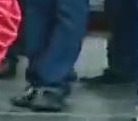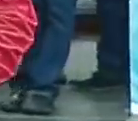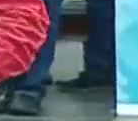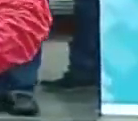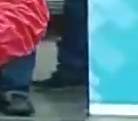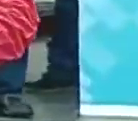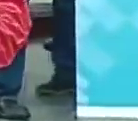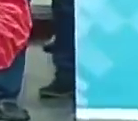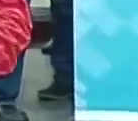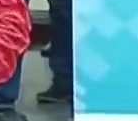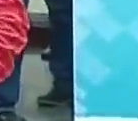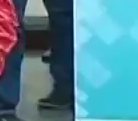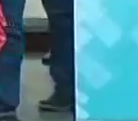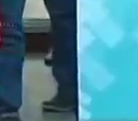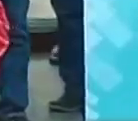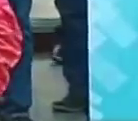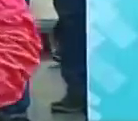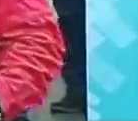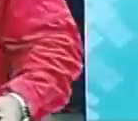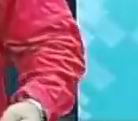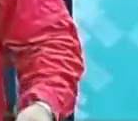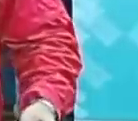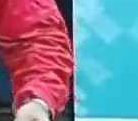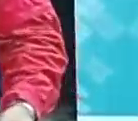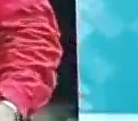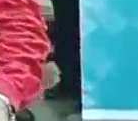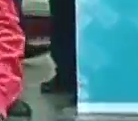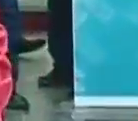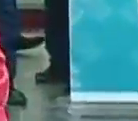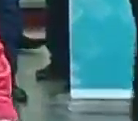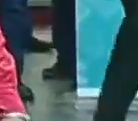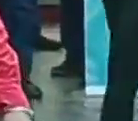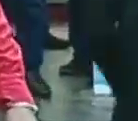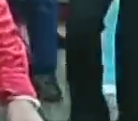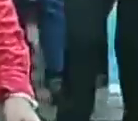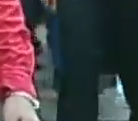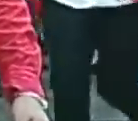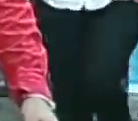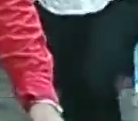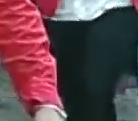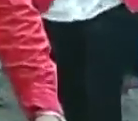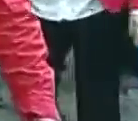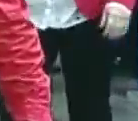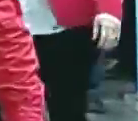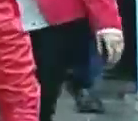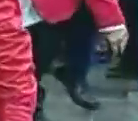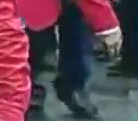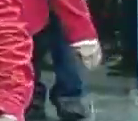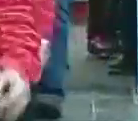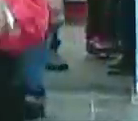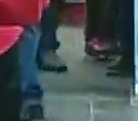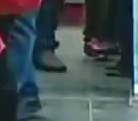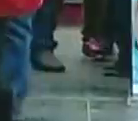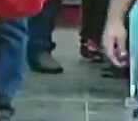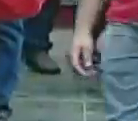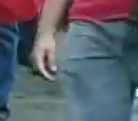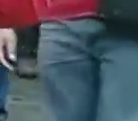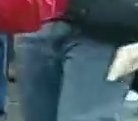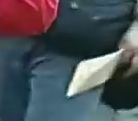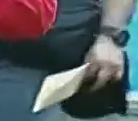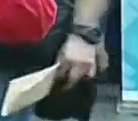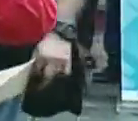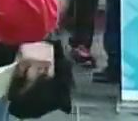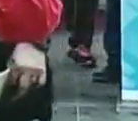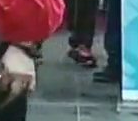estas elecciones presidenciales, donde ganará la paz frente a la violencia, frente a las balas de la